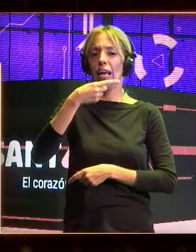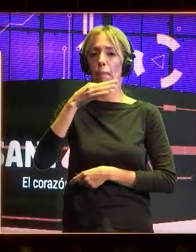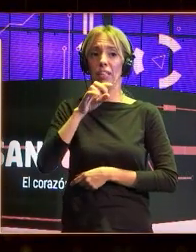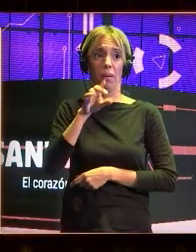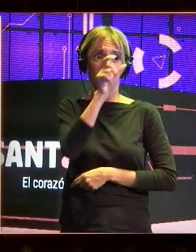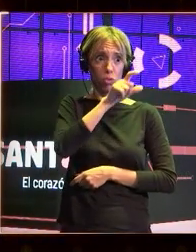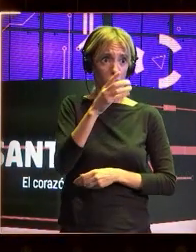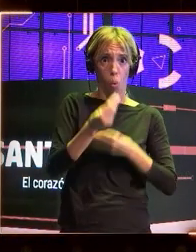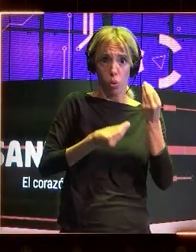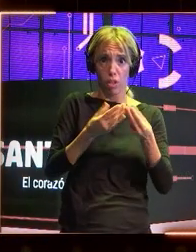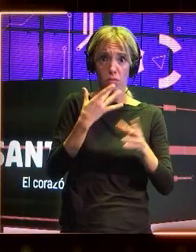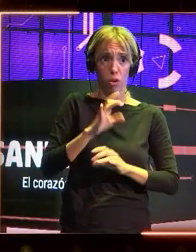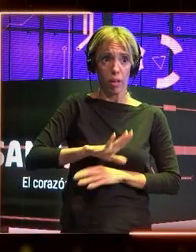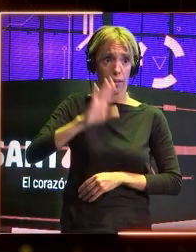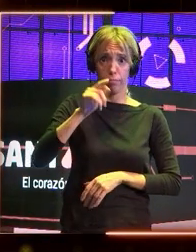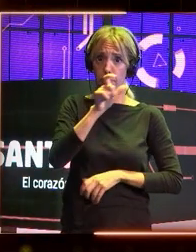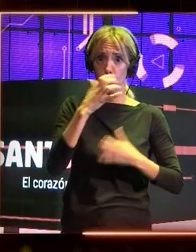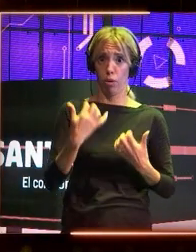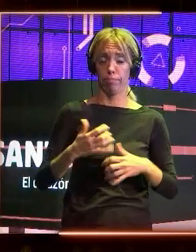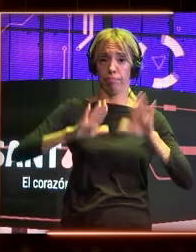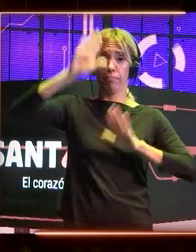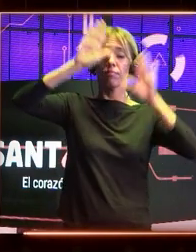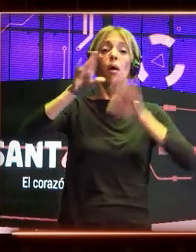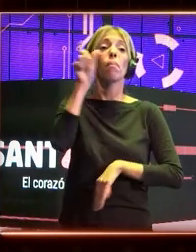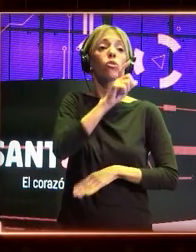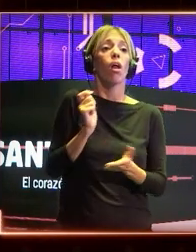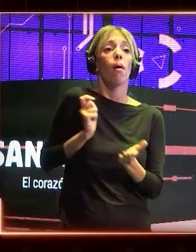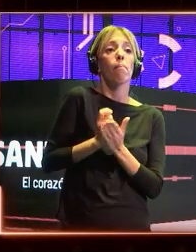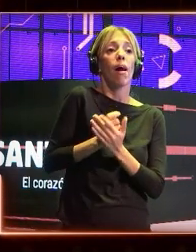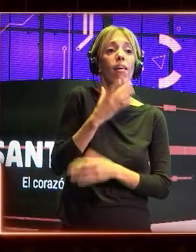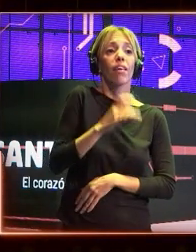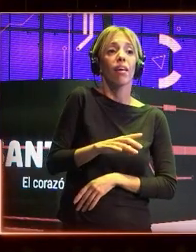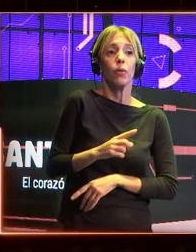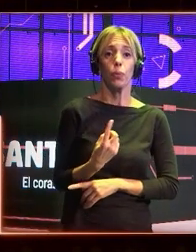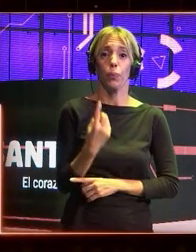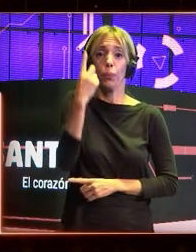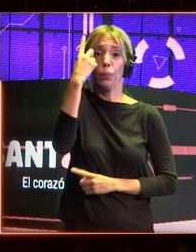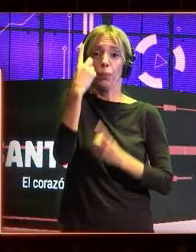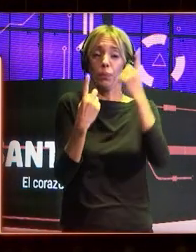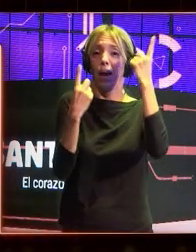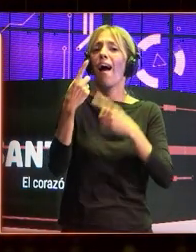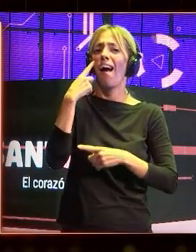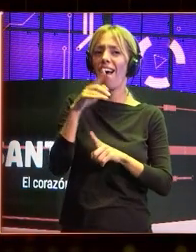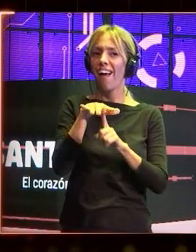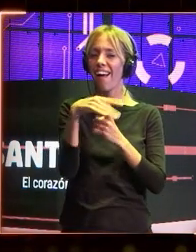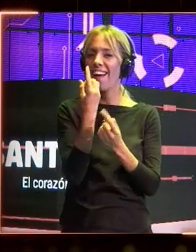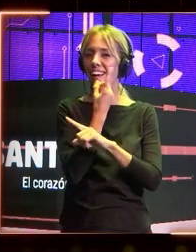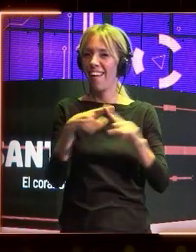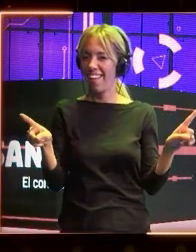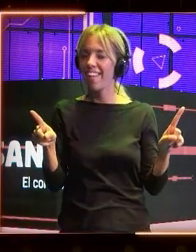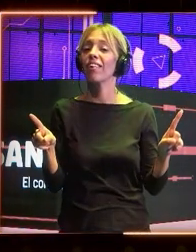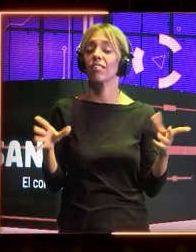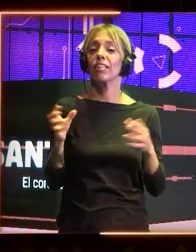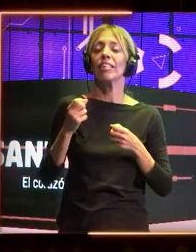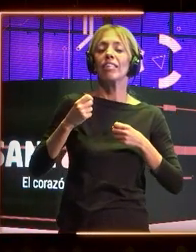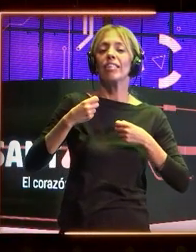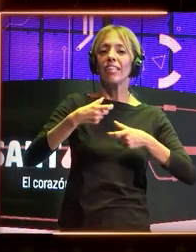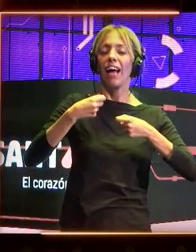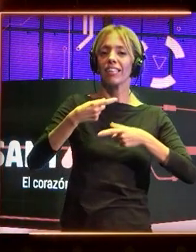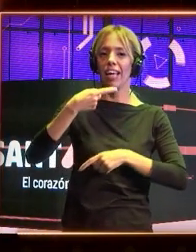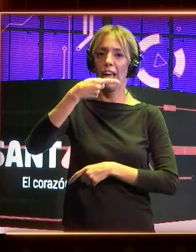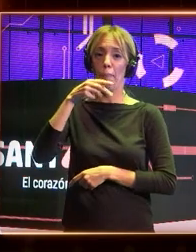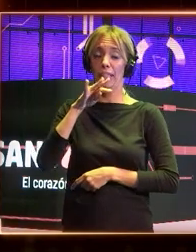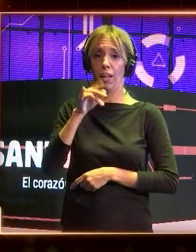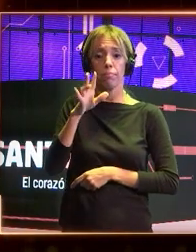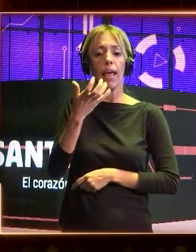la sala quién paga chat gpt en la sala Ay cómo cambia la cosa chat gpt es un ejemplo de ia